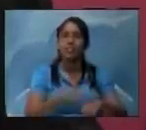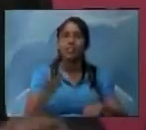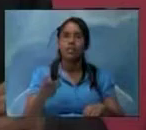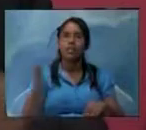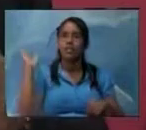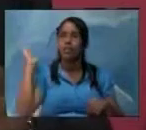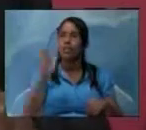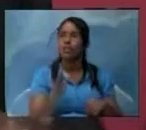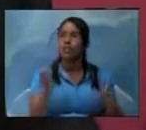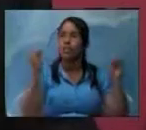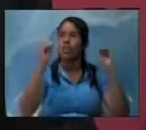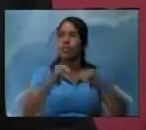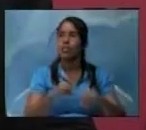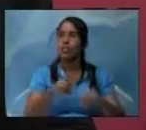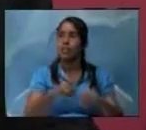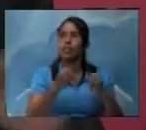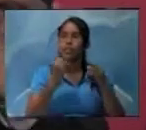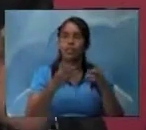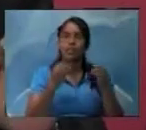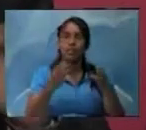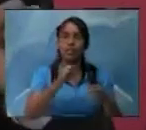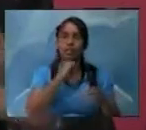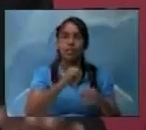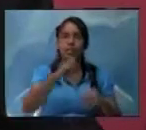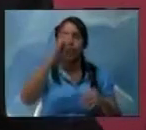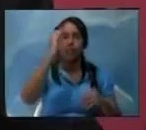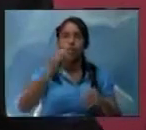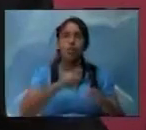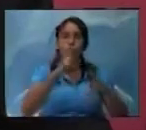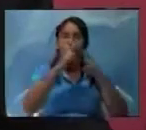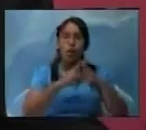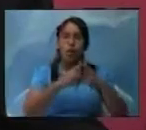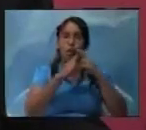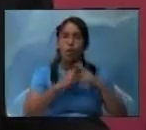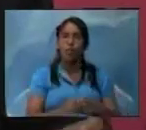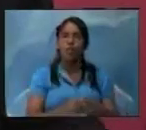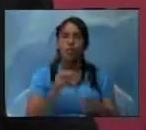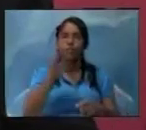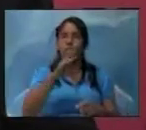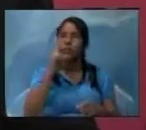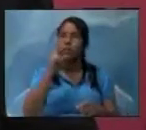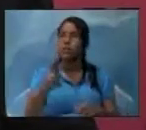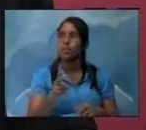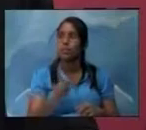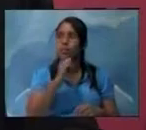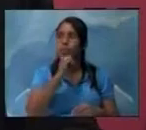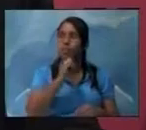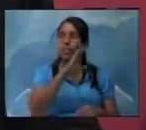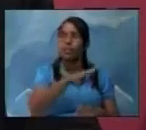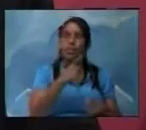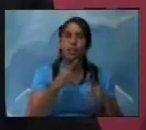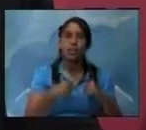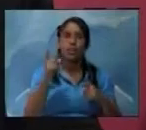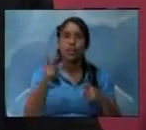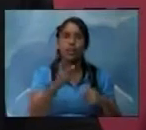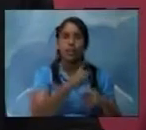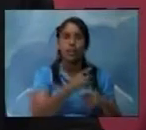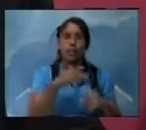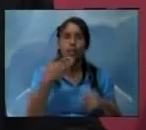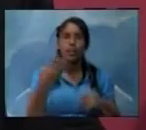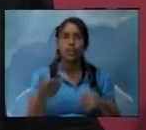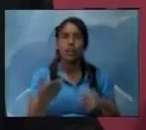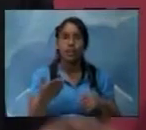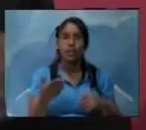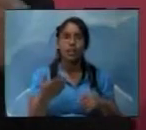venido recalcando acá bastante, y es que Dios honra a los que le honran. Estamos viendo la historia de Sadrach, Mesach y